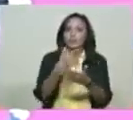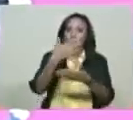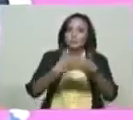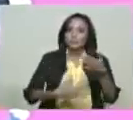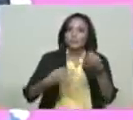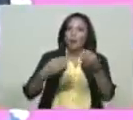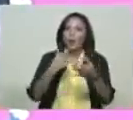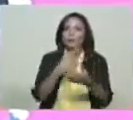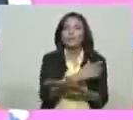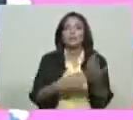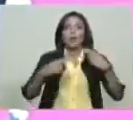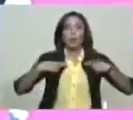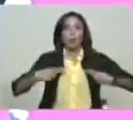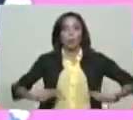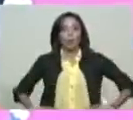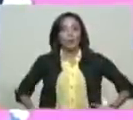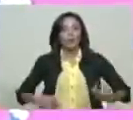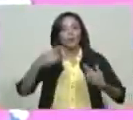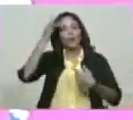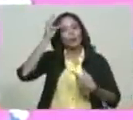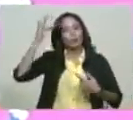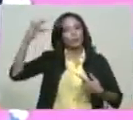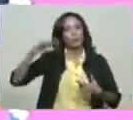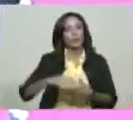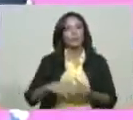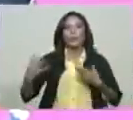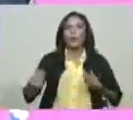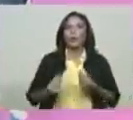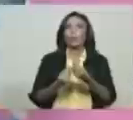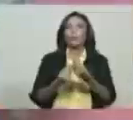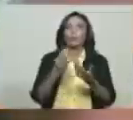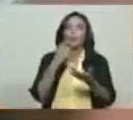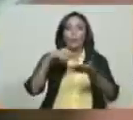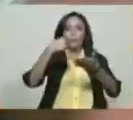Piñate, humanista. Con el humanismo tomamos